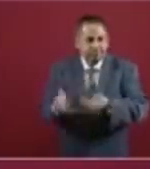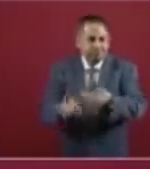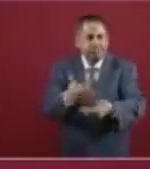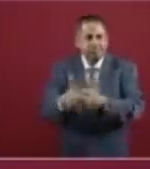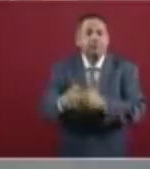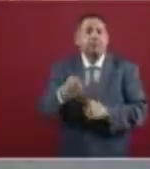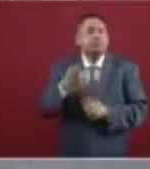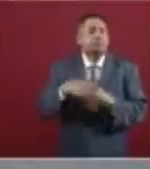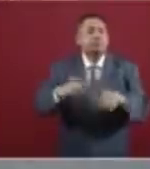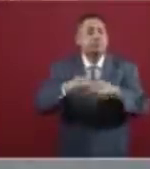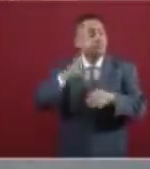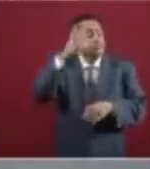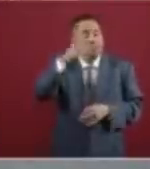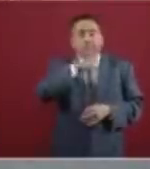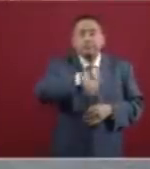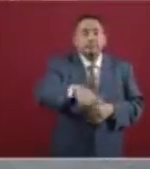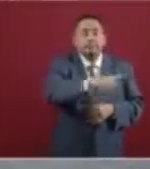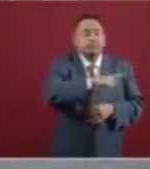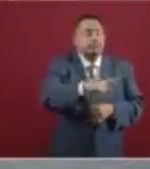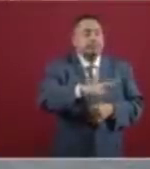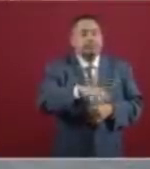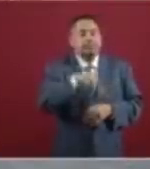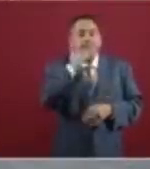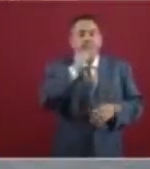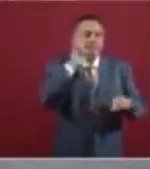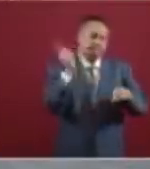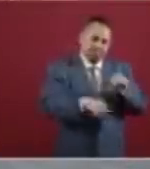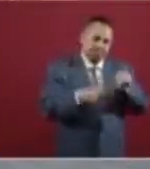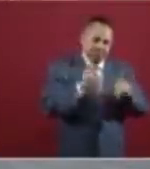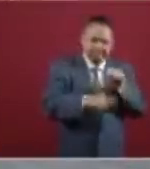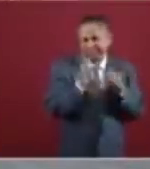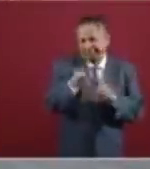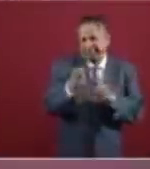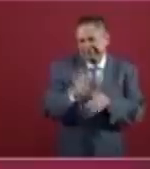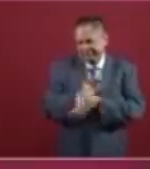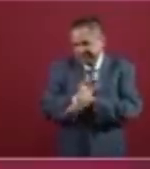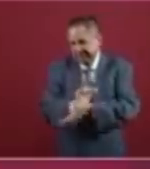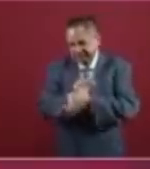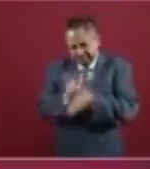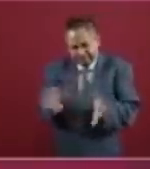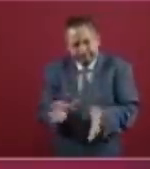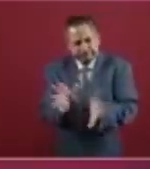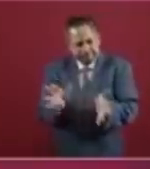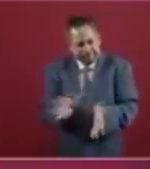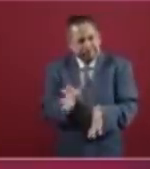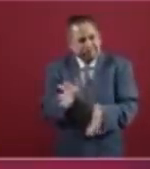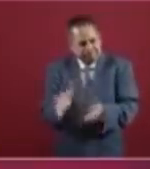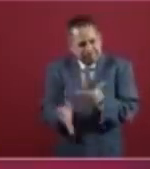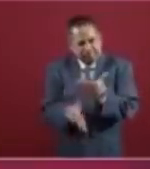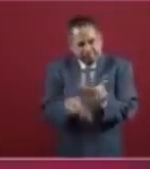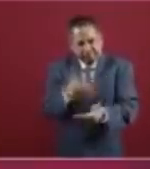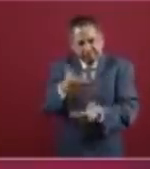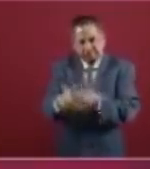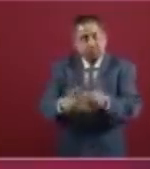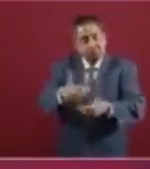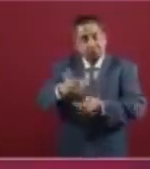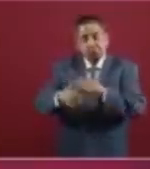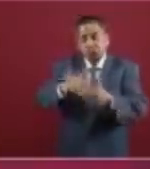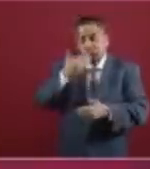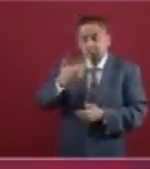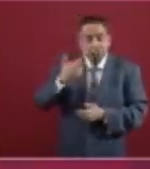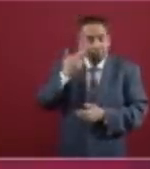corrupción, de todas estas prácticas. Y ahí vamos bien, se va avanzando. Hay quienes no